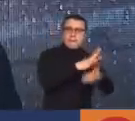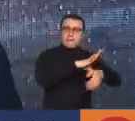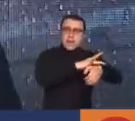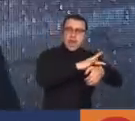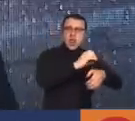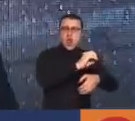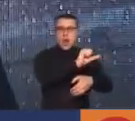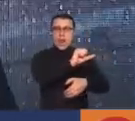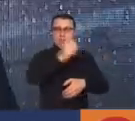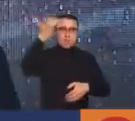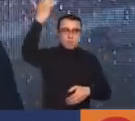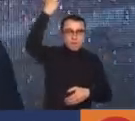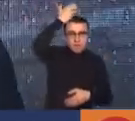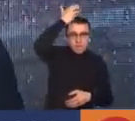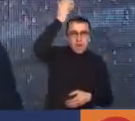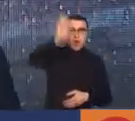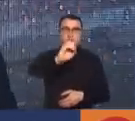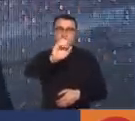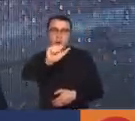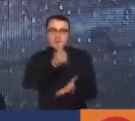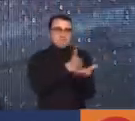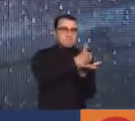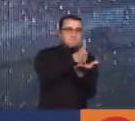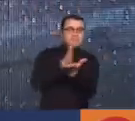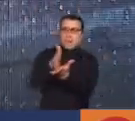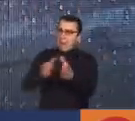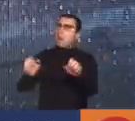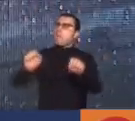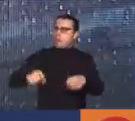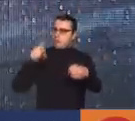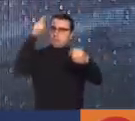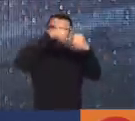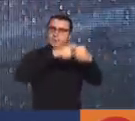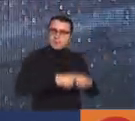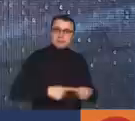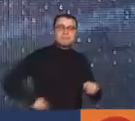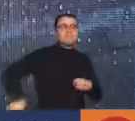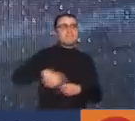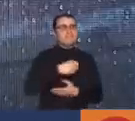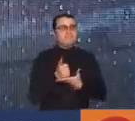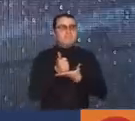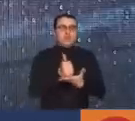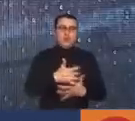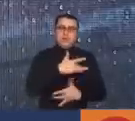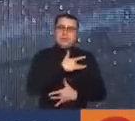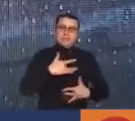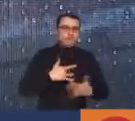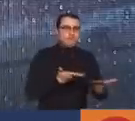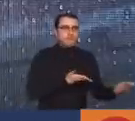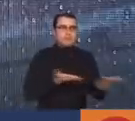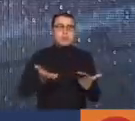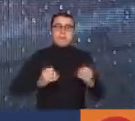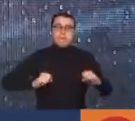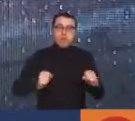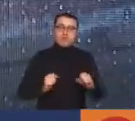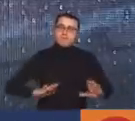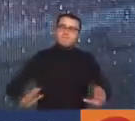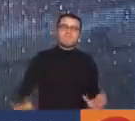y eso mejorará indudablemente los servicios de salud de la ciudad de Bogotá.